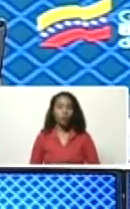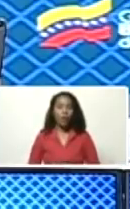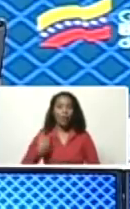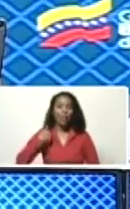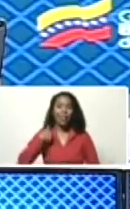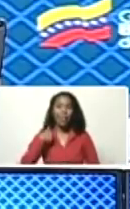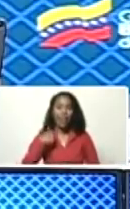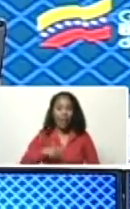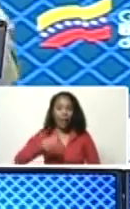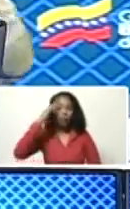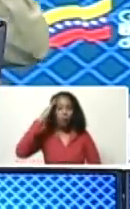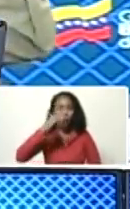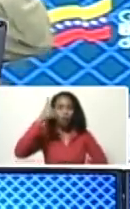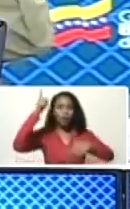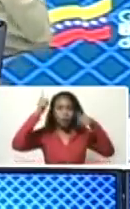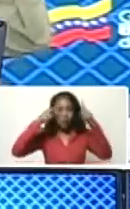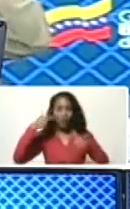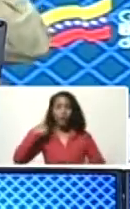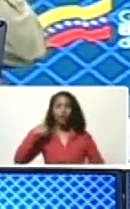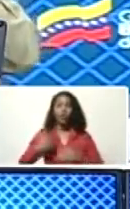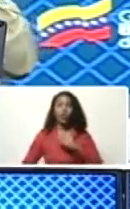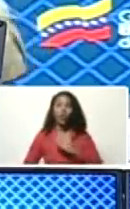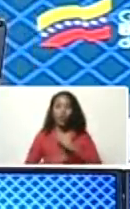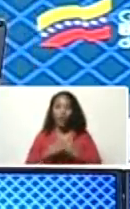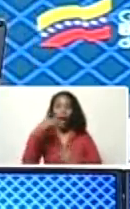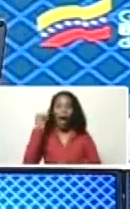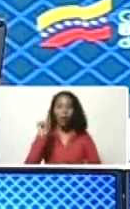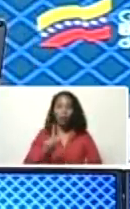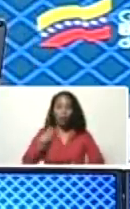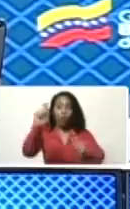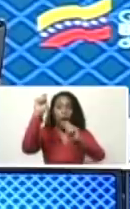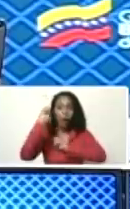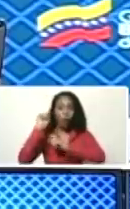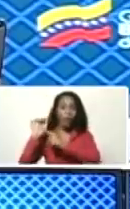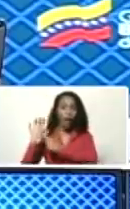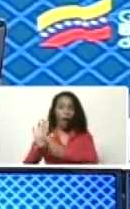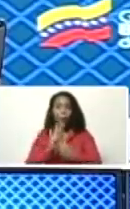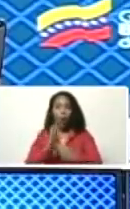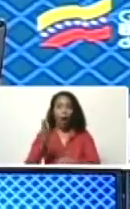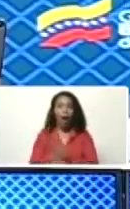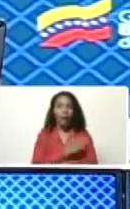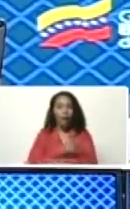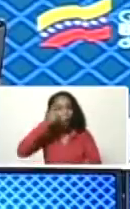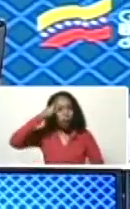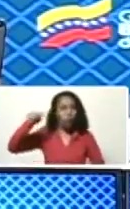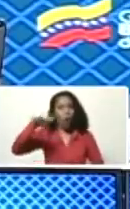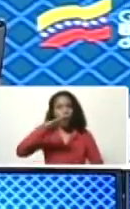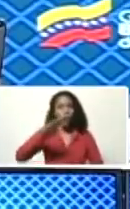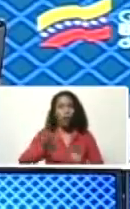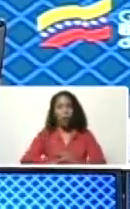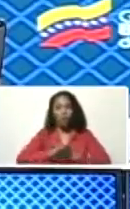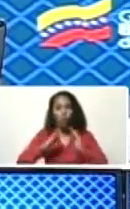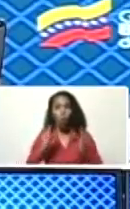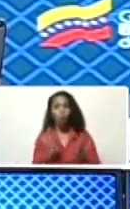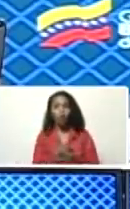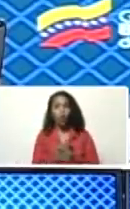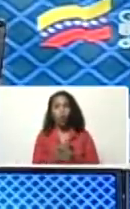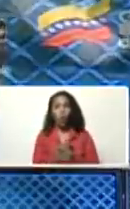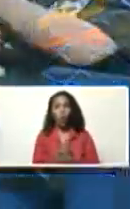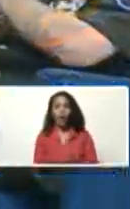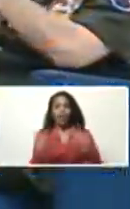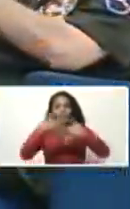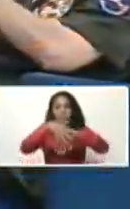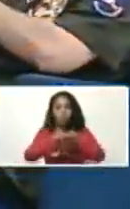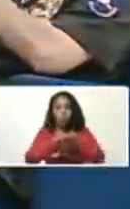tenía el comandante Chávez y que todavía tiene su legado y su ejemplo ante los pueblos del mundo,